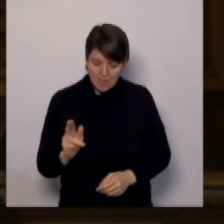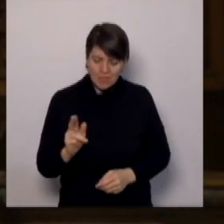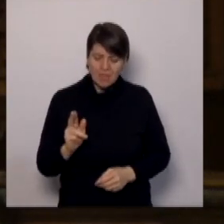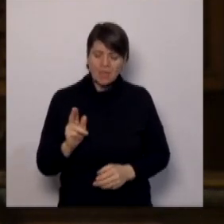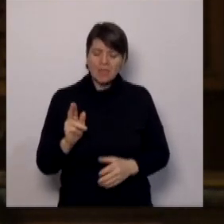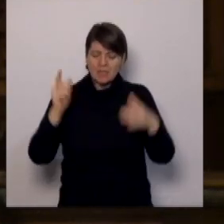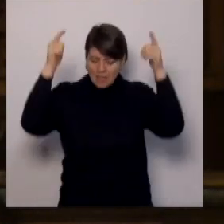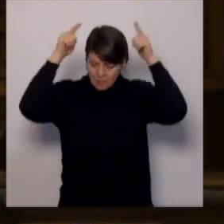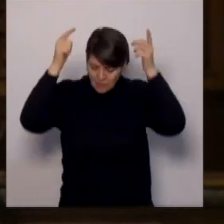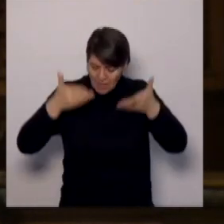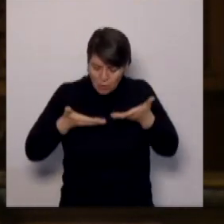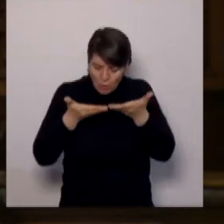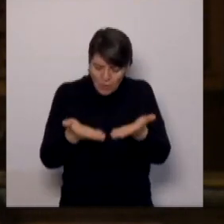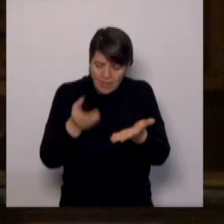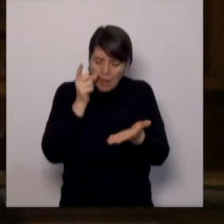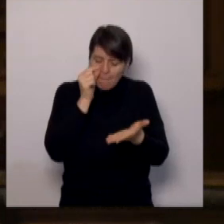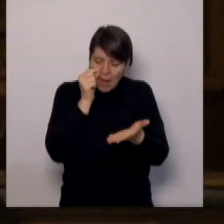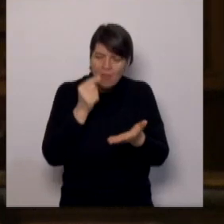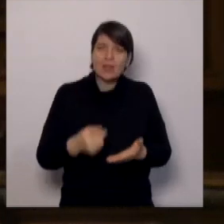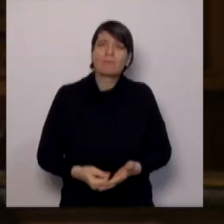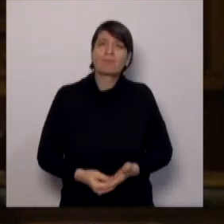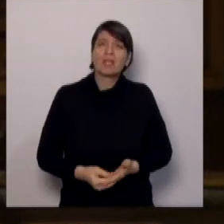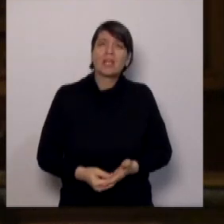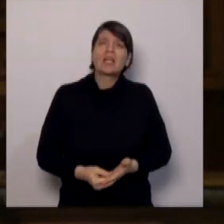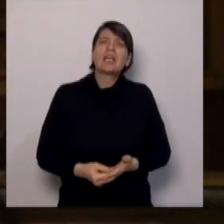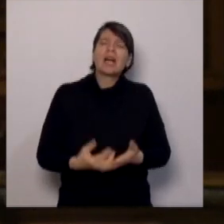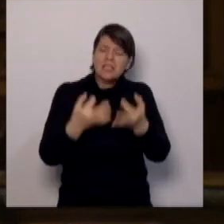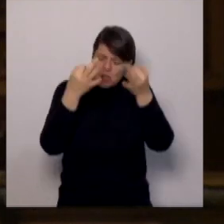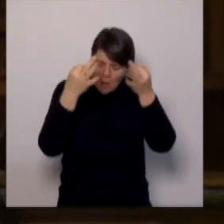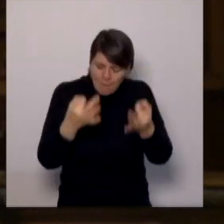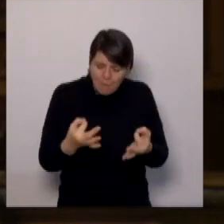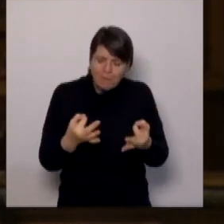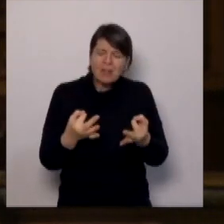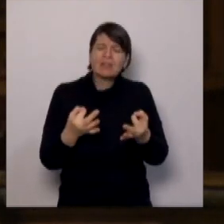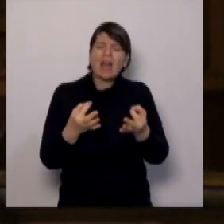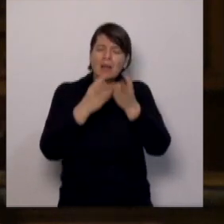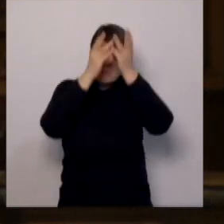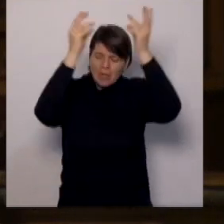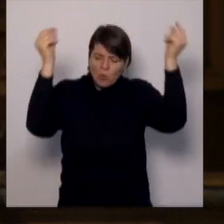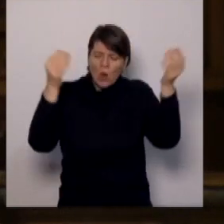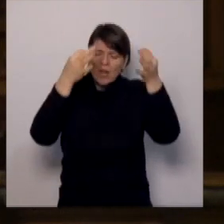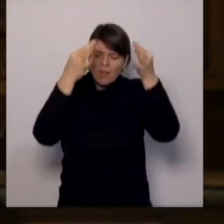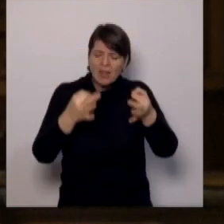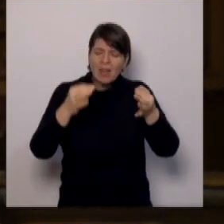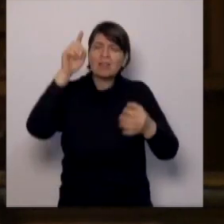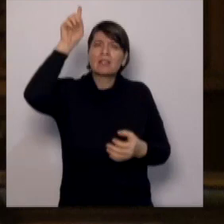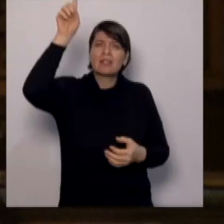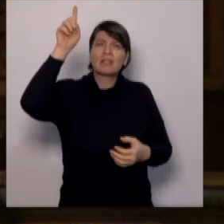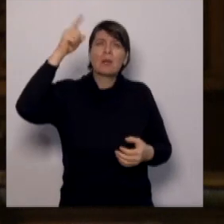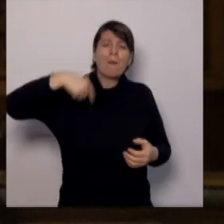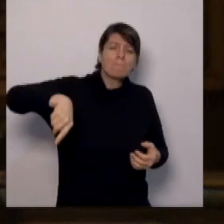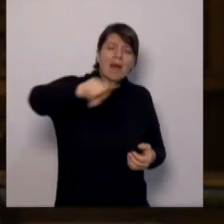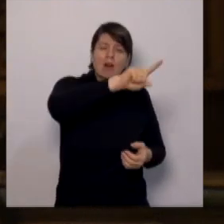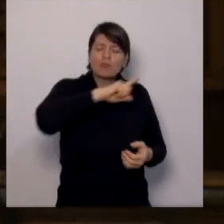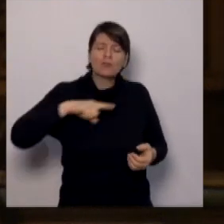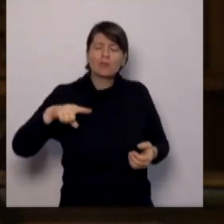Bendice y santifica esta ofrenda, Padre, haciéndola perfecta, espiritual y digna de ti,